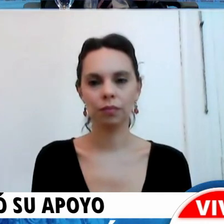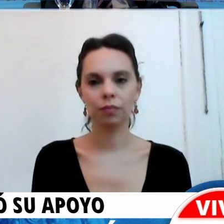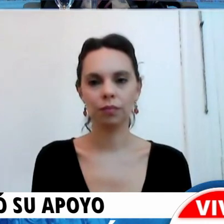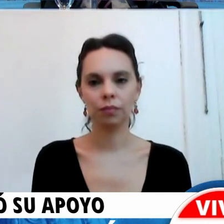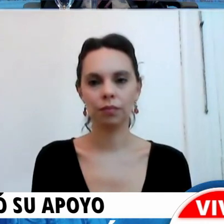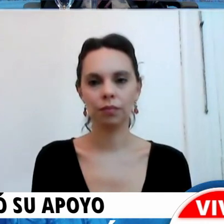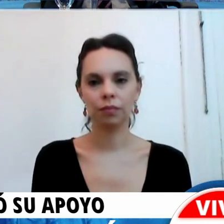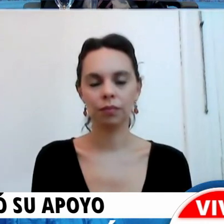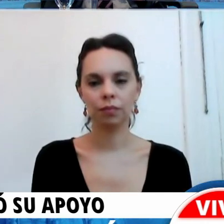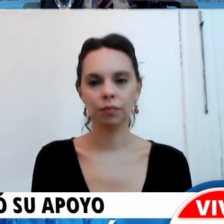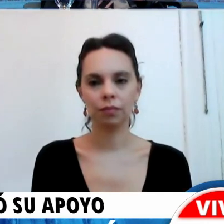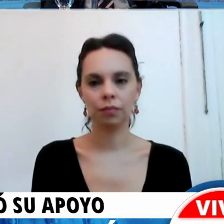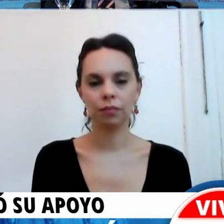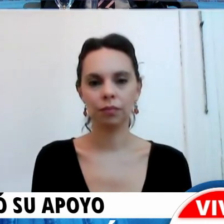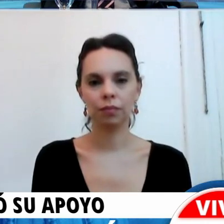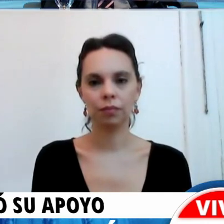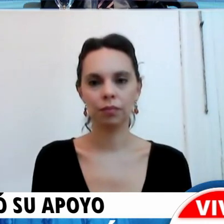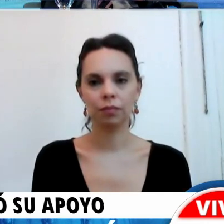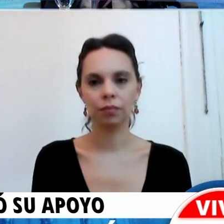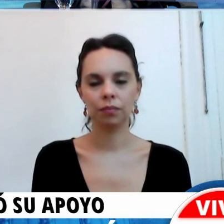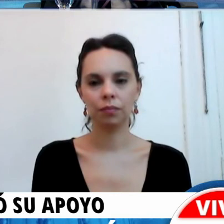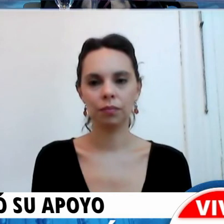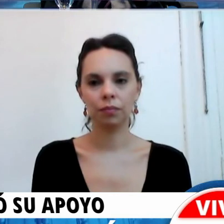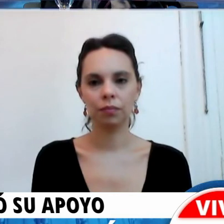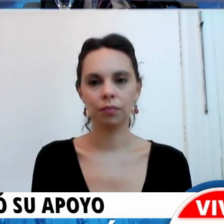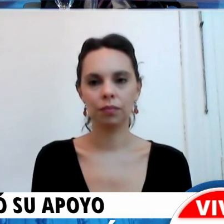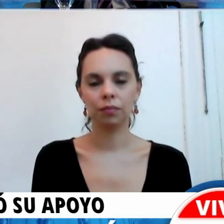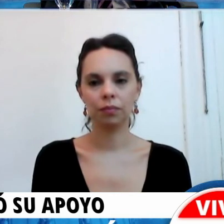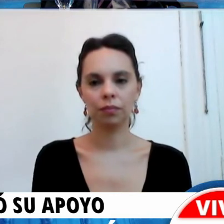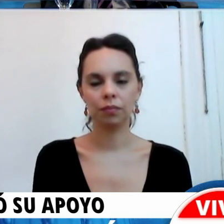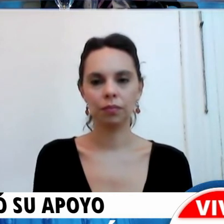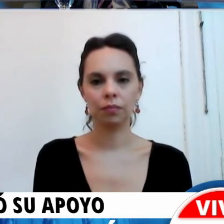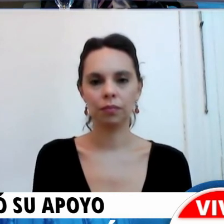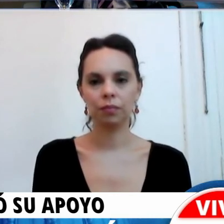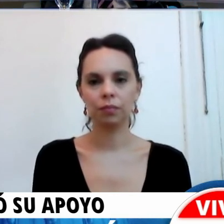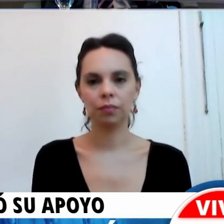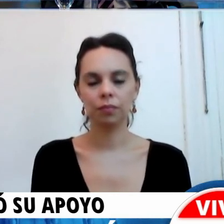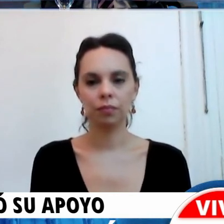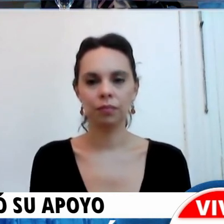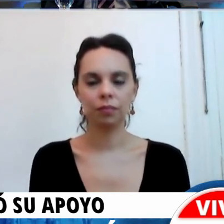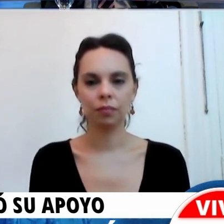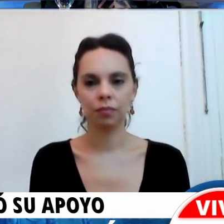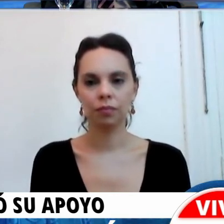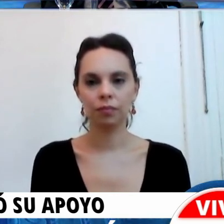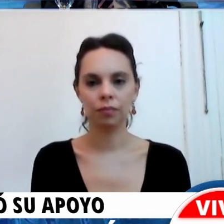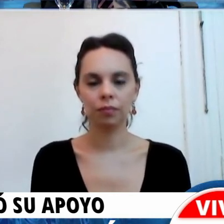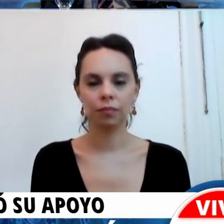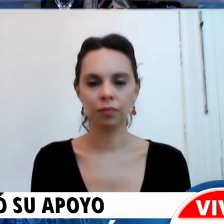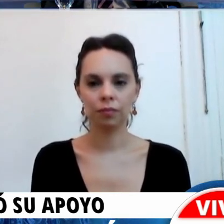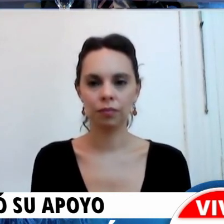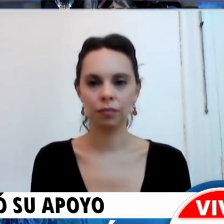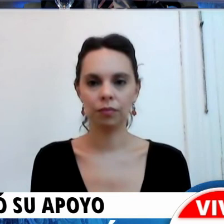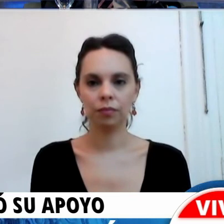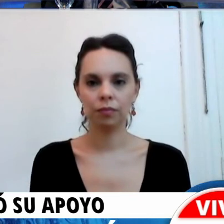contaste lo que pasaba con Juntos por el Cambio. Había aparecido también Alicia Kirchner. ¿Has recopilado algo